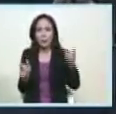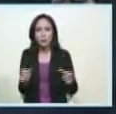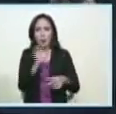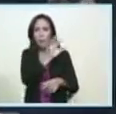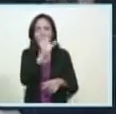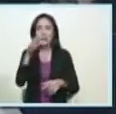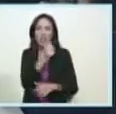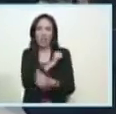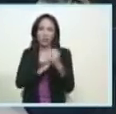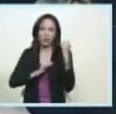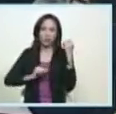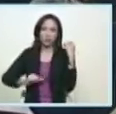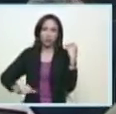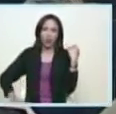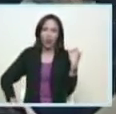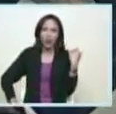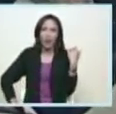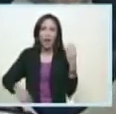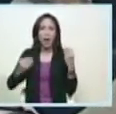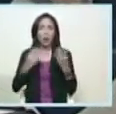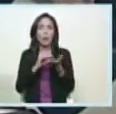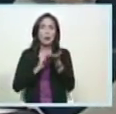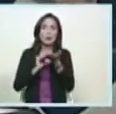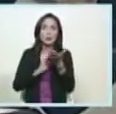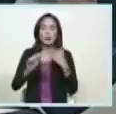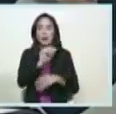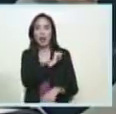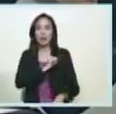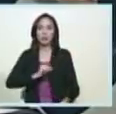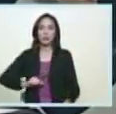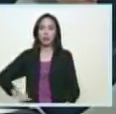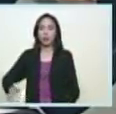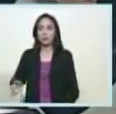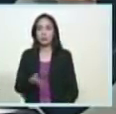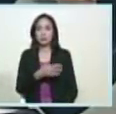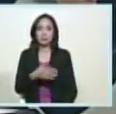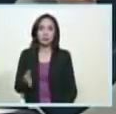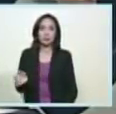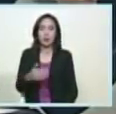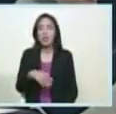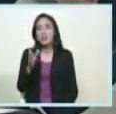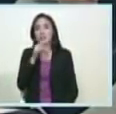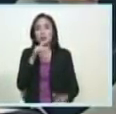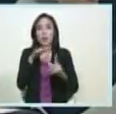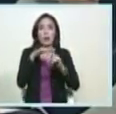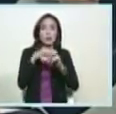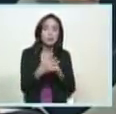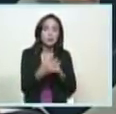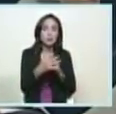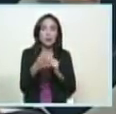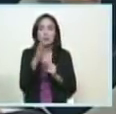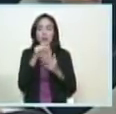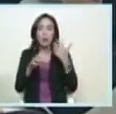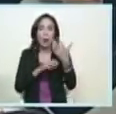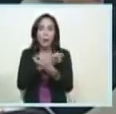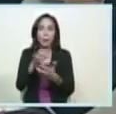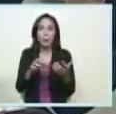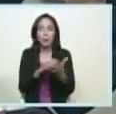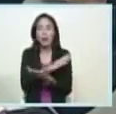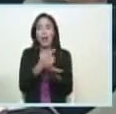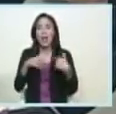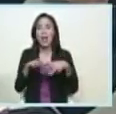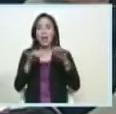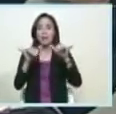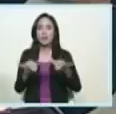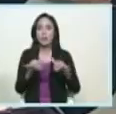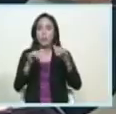es la pereza para encontrar las salidas y soluciones sin crisis no hay desafíos sin desafíos la vida es una